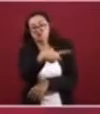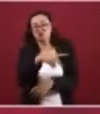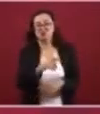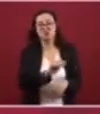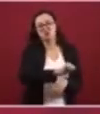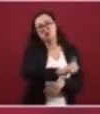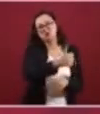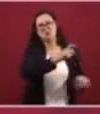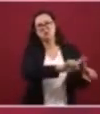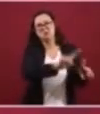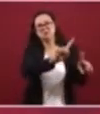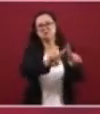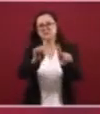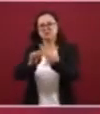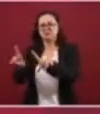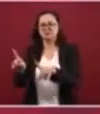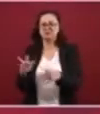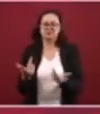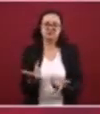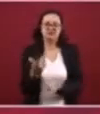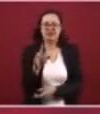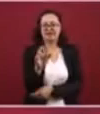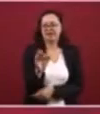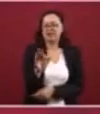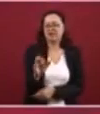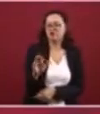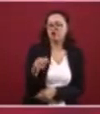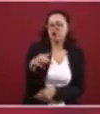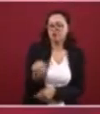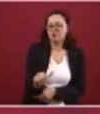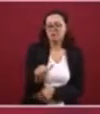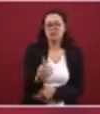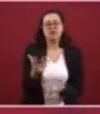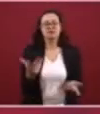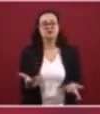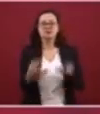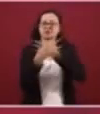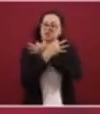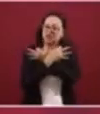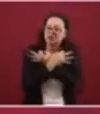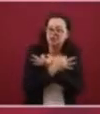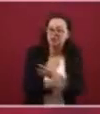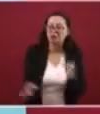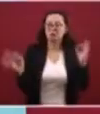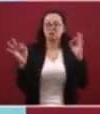entre otros, el Reforma, está diciendo que